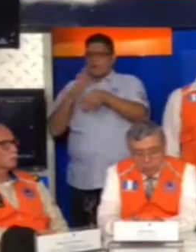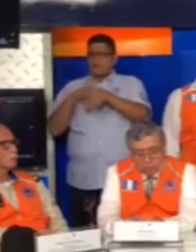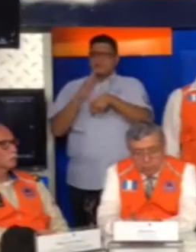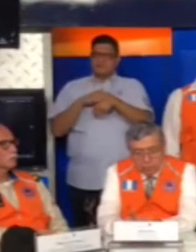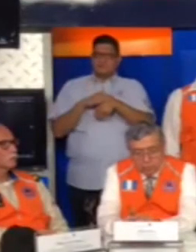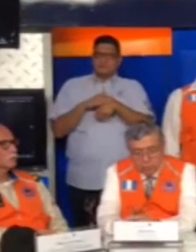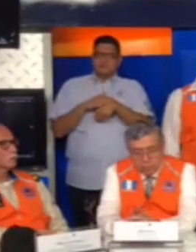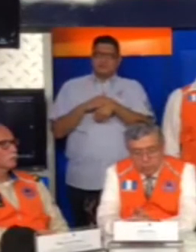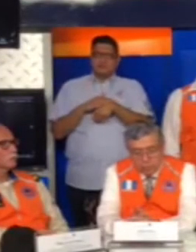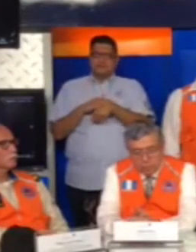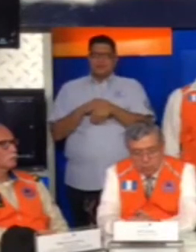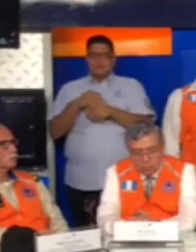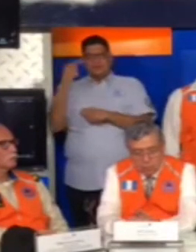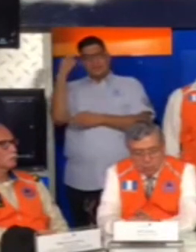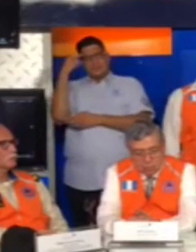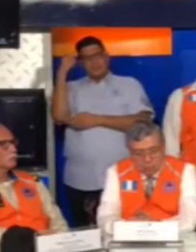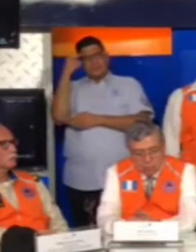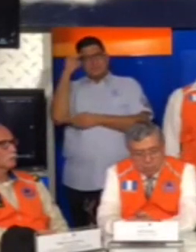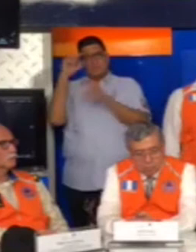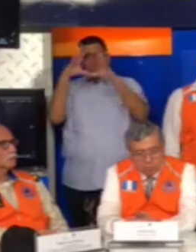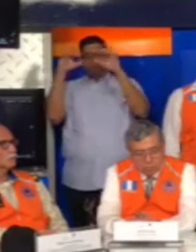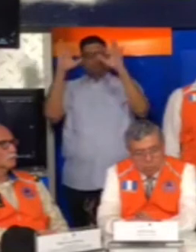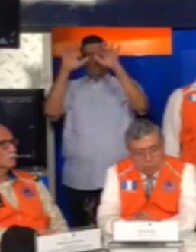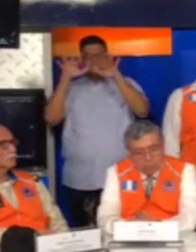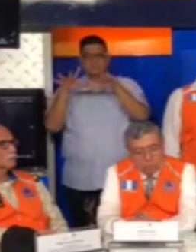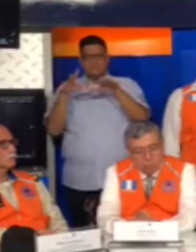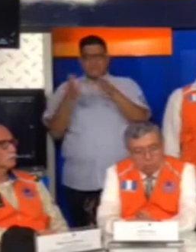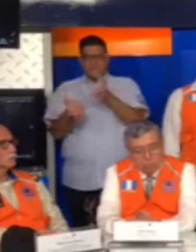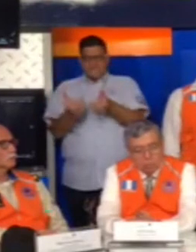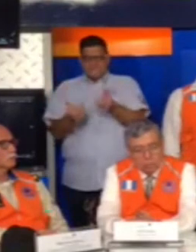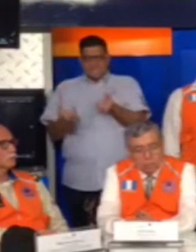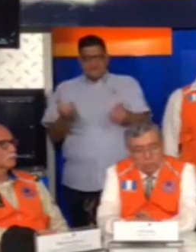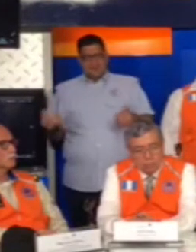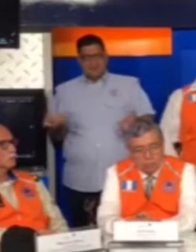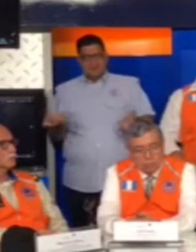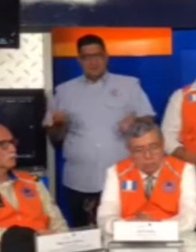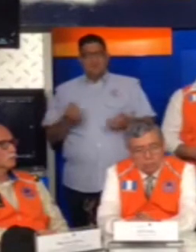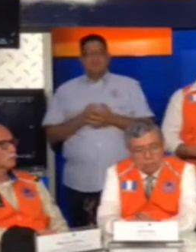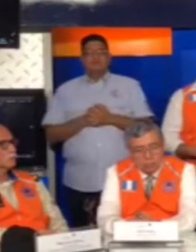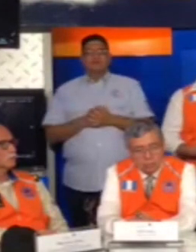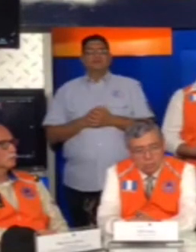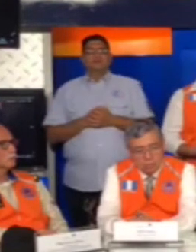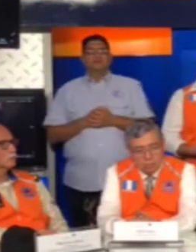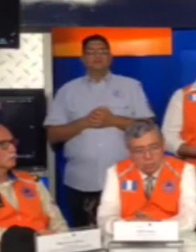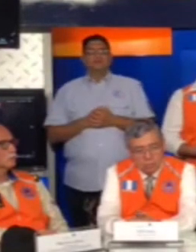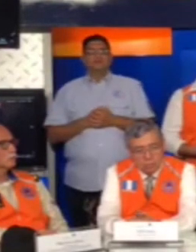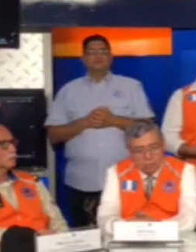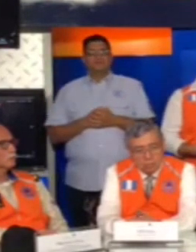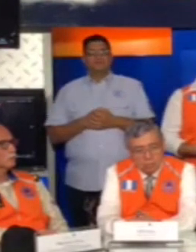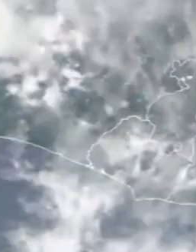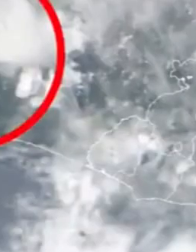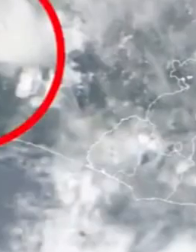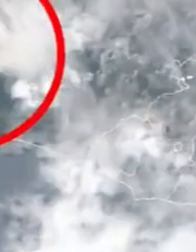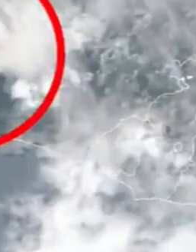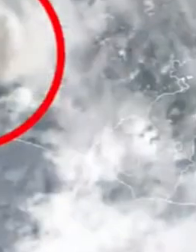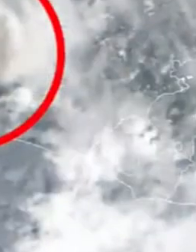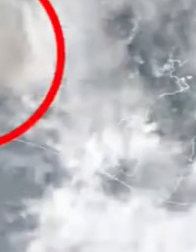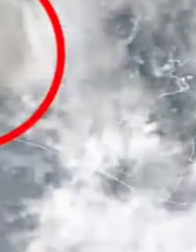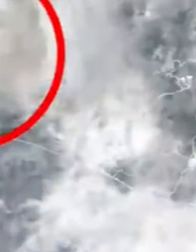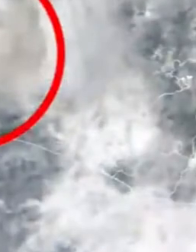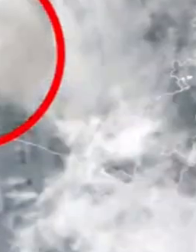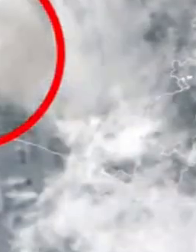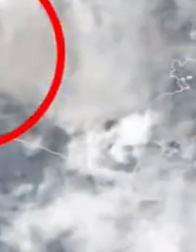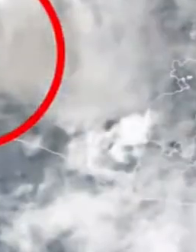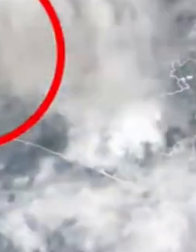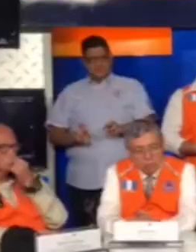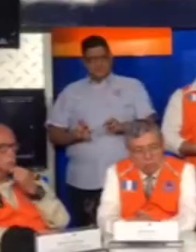Agricultura, como lo mencionó el señor Eddie Sánchez, tenemos definitivamente que considerar lo de la lluvia ácida, lo de las cosechas que pudieron haber